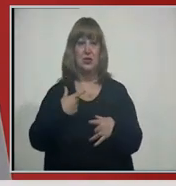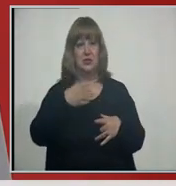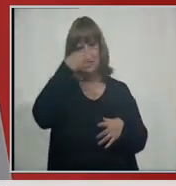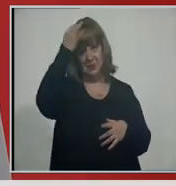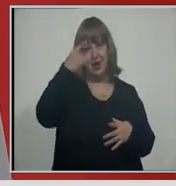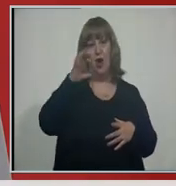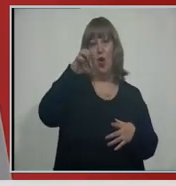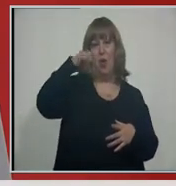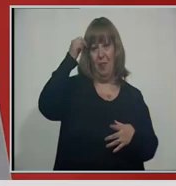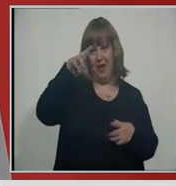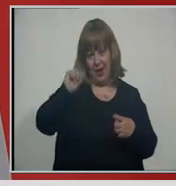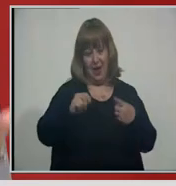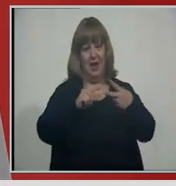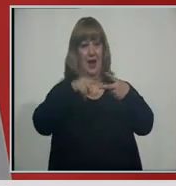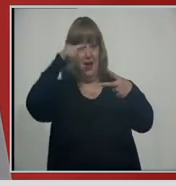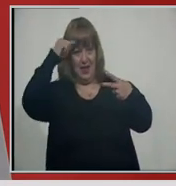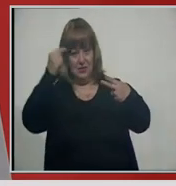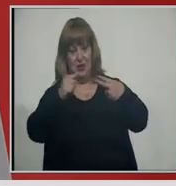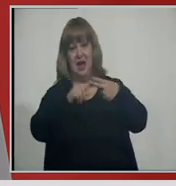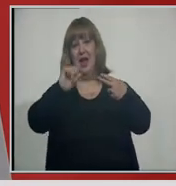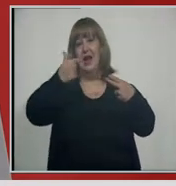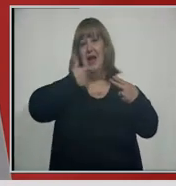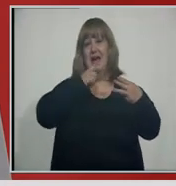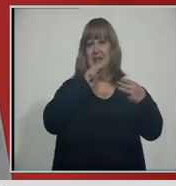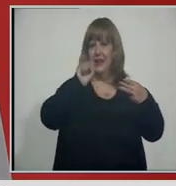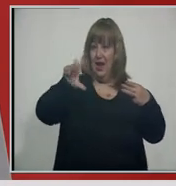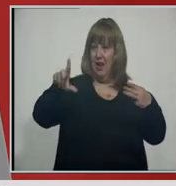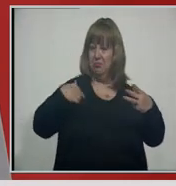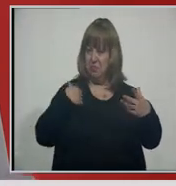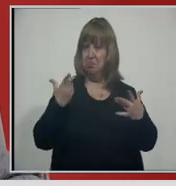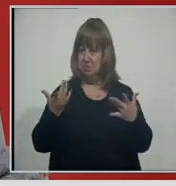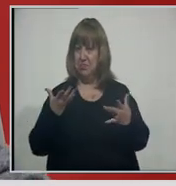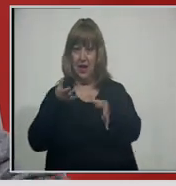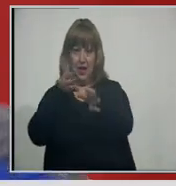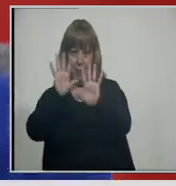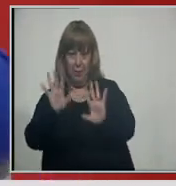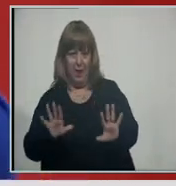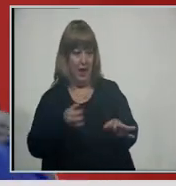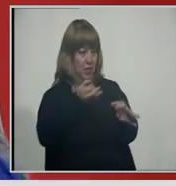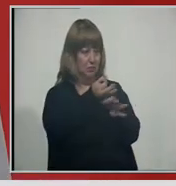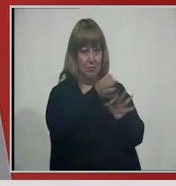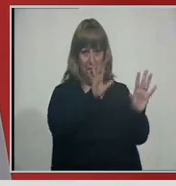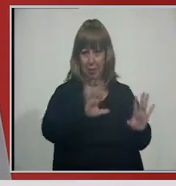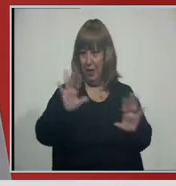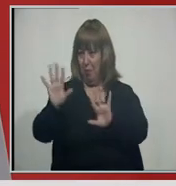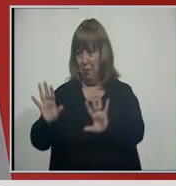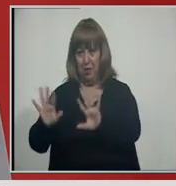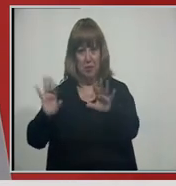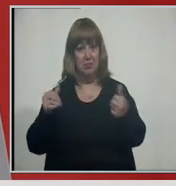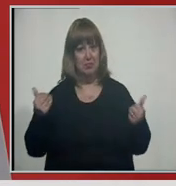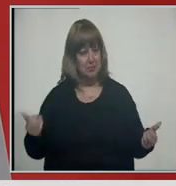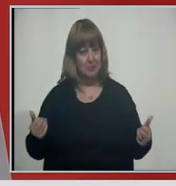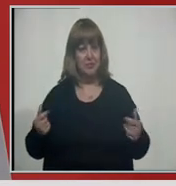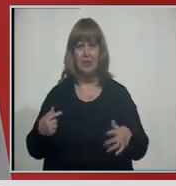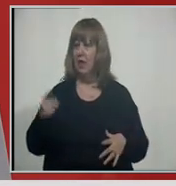nacional y siempre ha sido gente o sea gente famosa no estrellas porque nos gusta